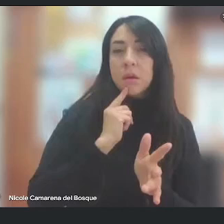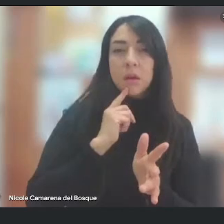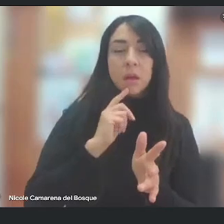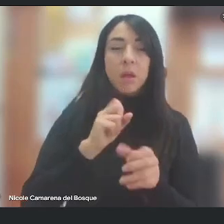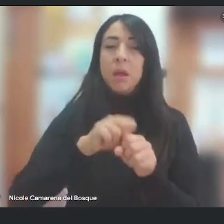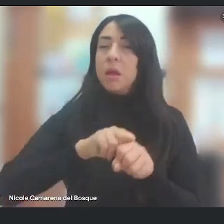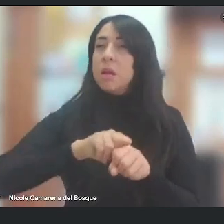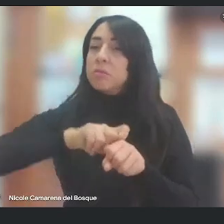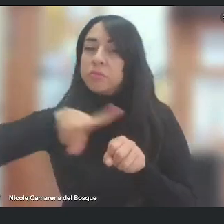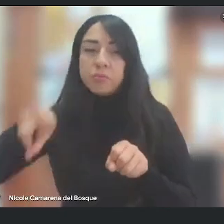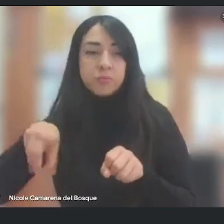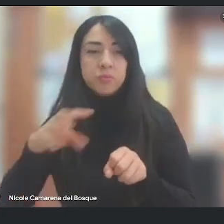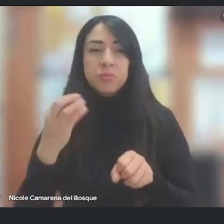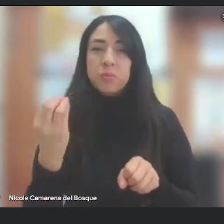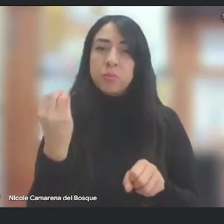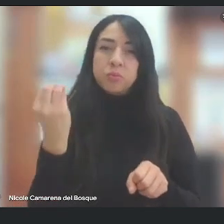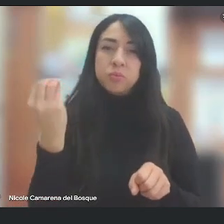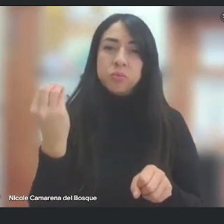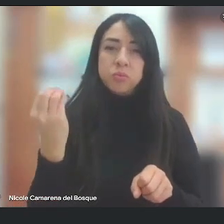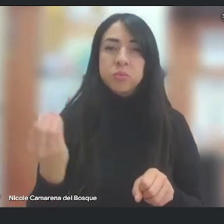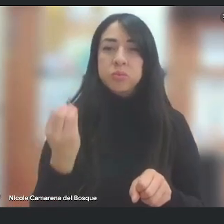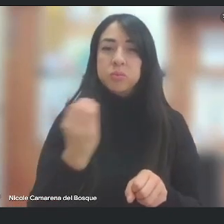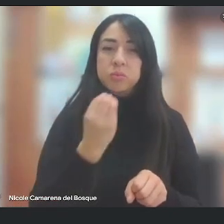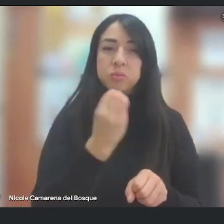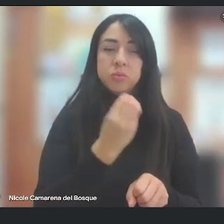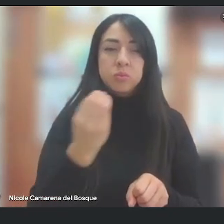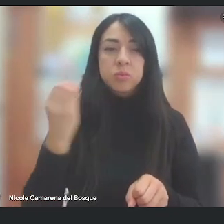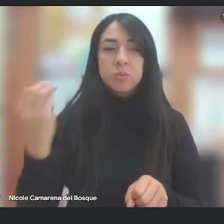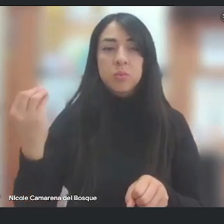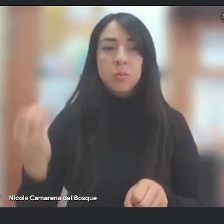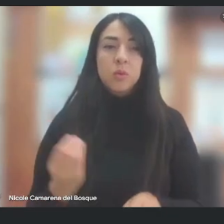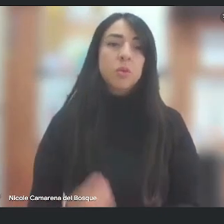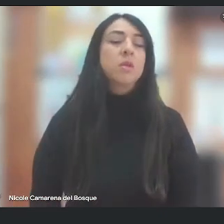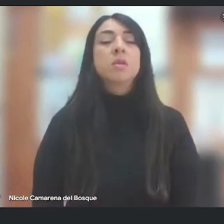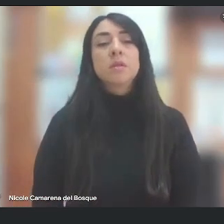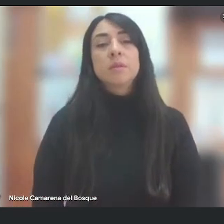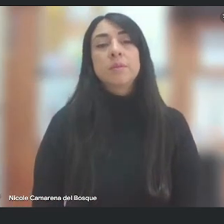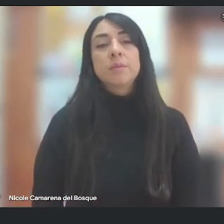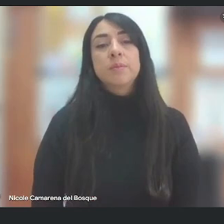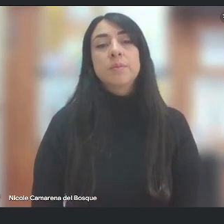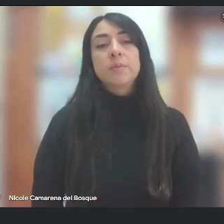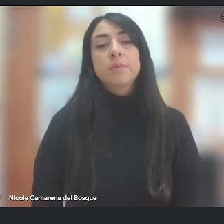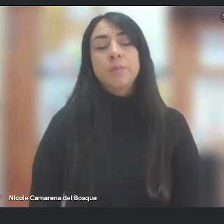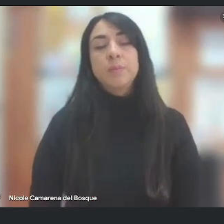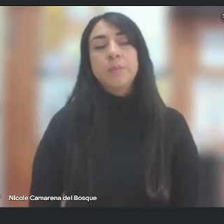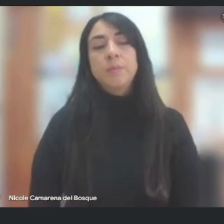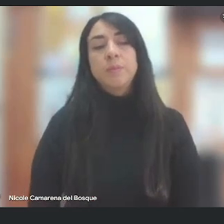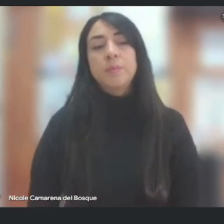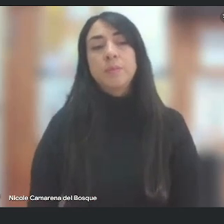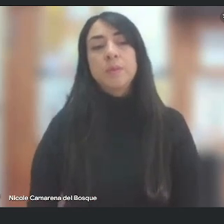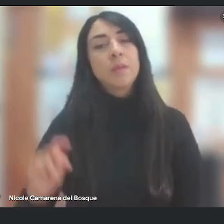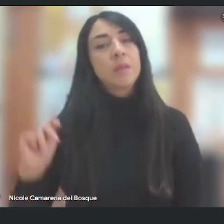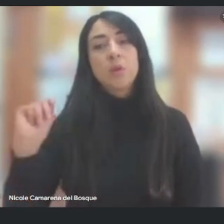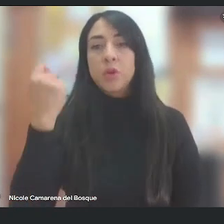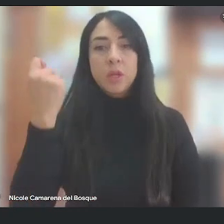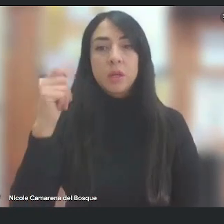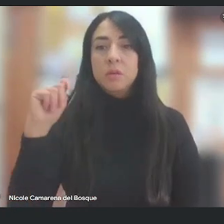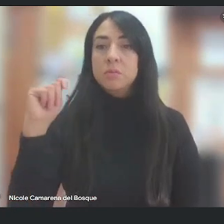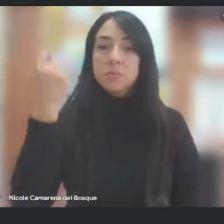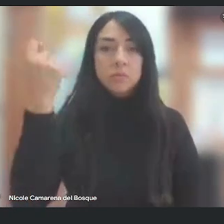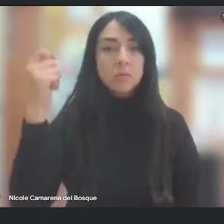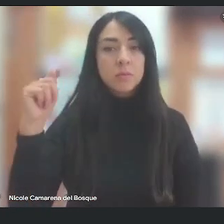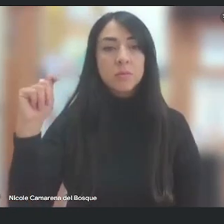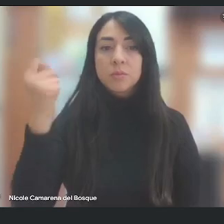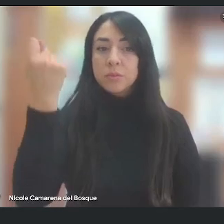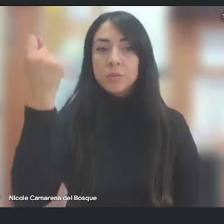tecnologías ya para poder indicar esta información. Las personas con discapacidad tienen derecho a recibir información